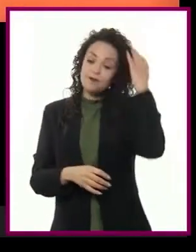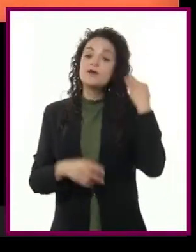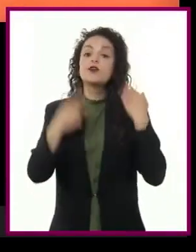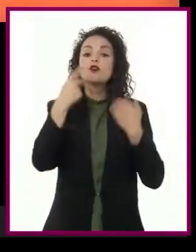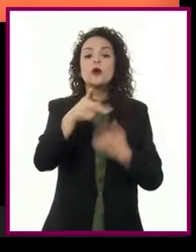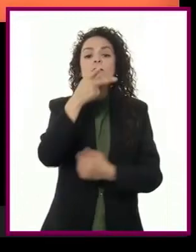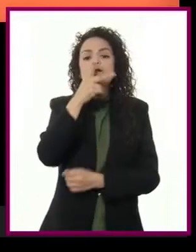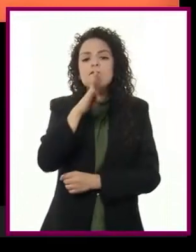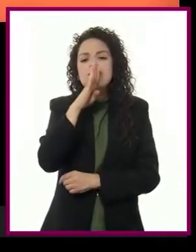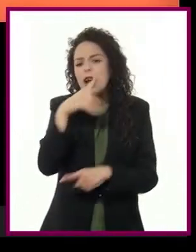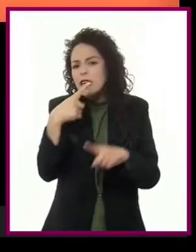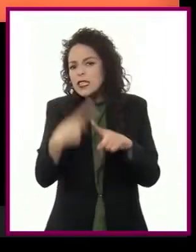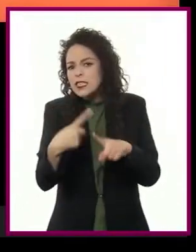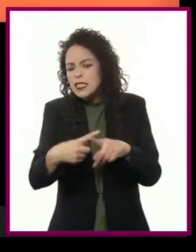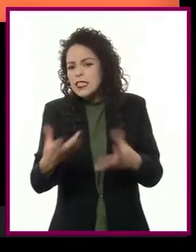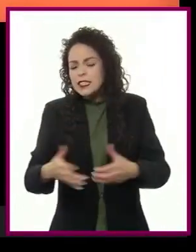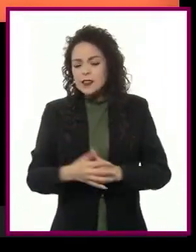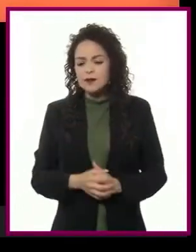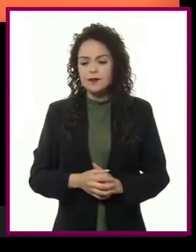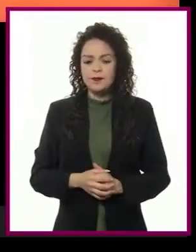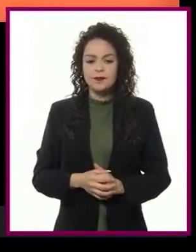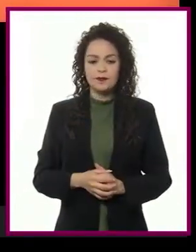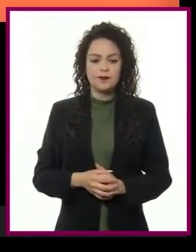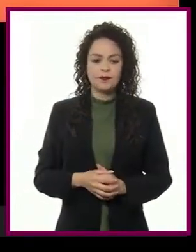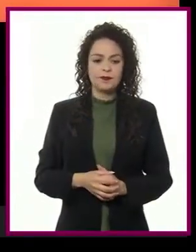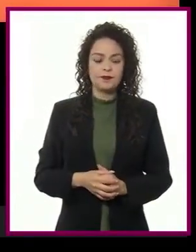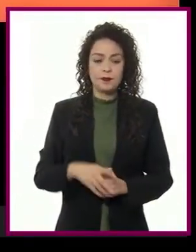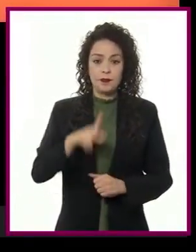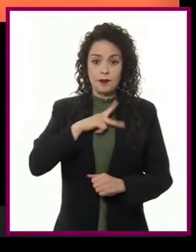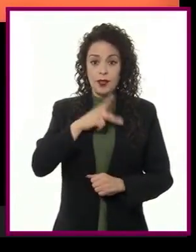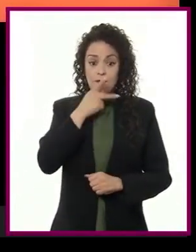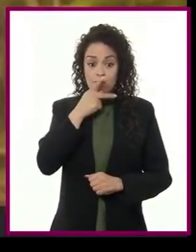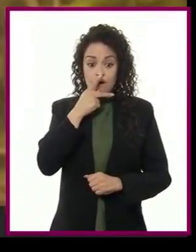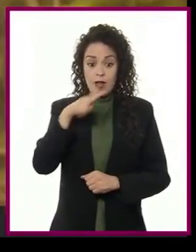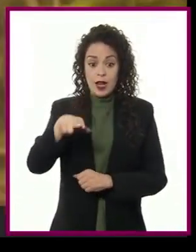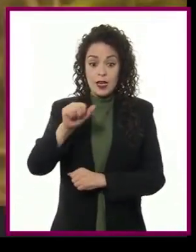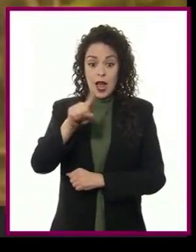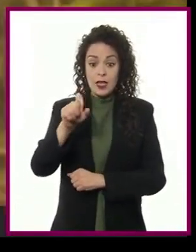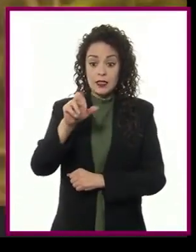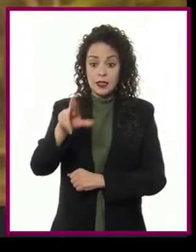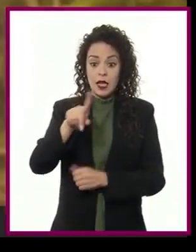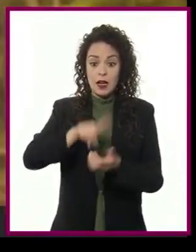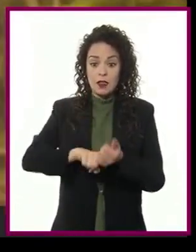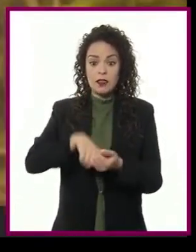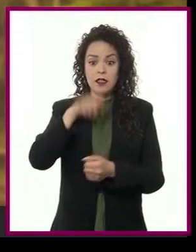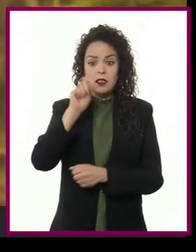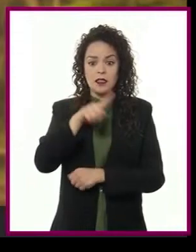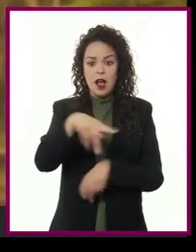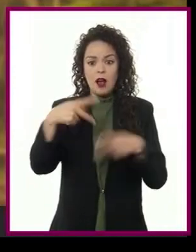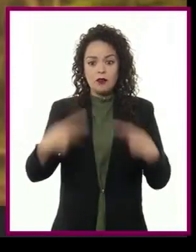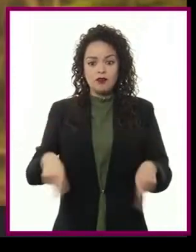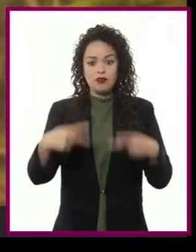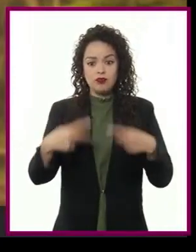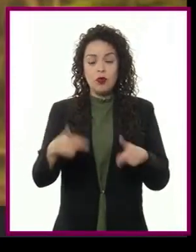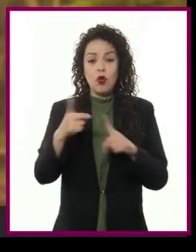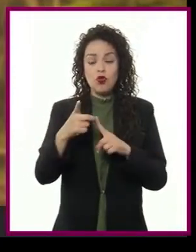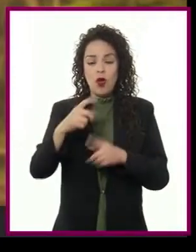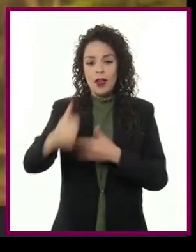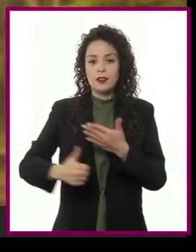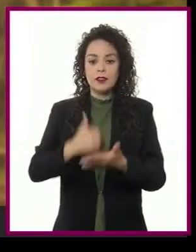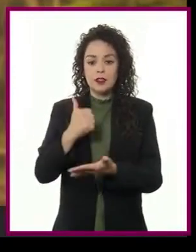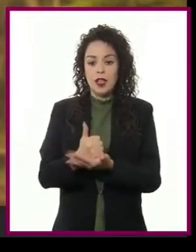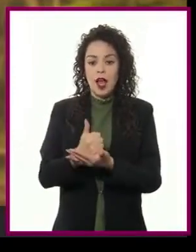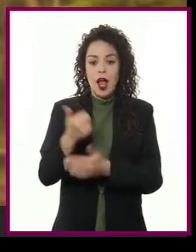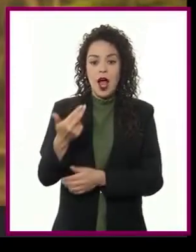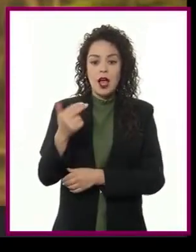padres? Mi padre fue Nazarco, un mercader originario de la ciudad de Tiro,